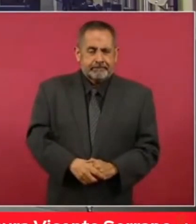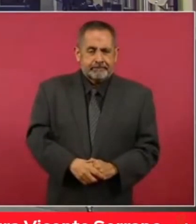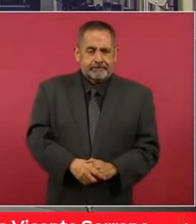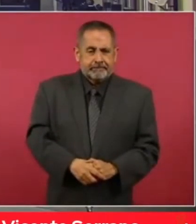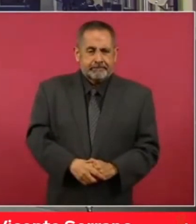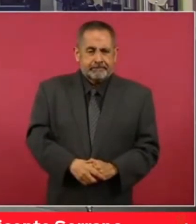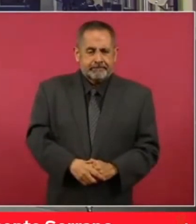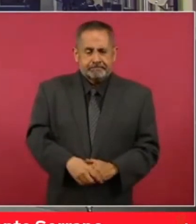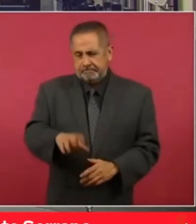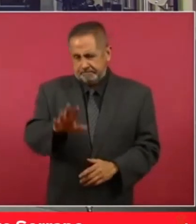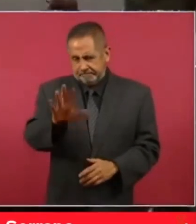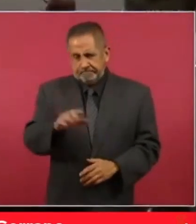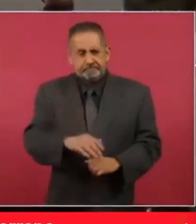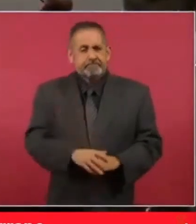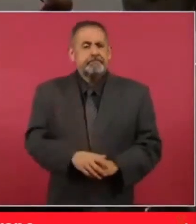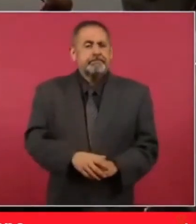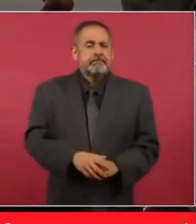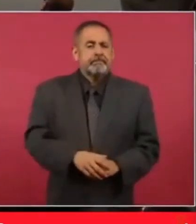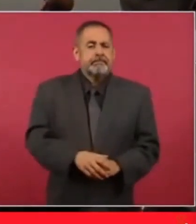Es